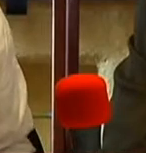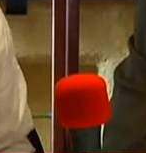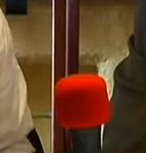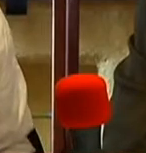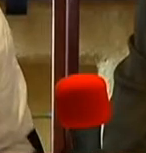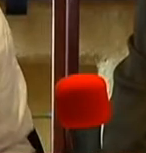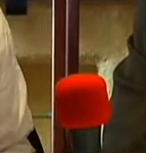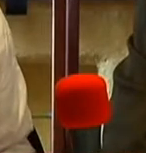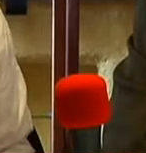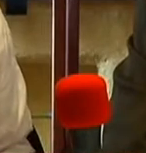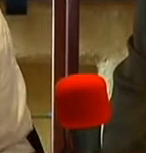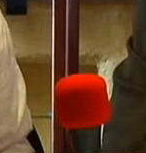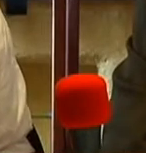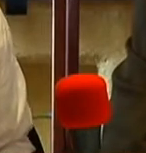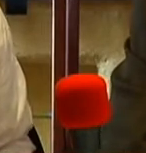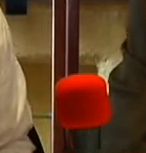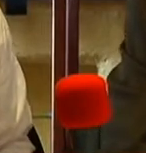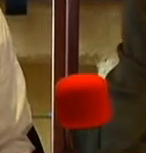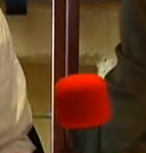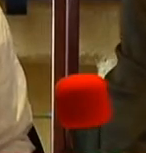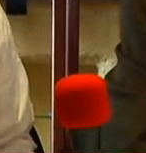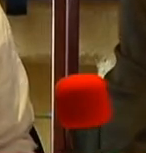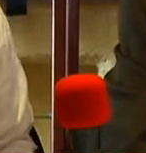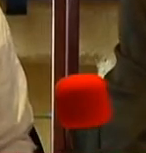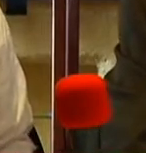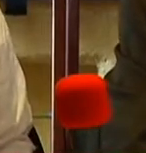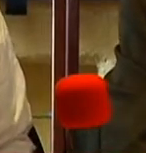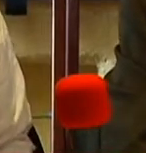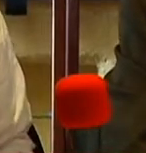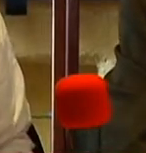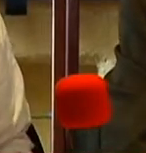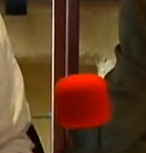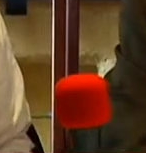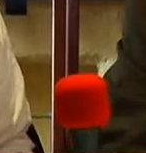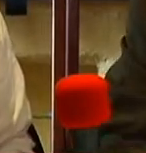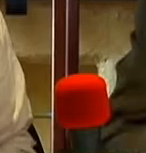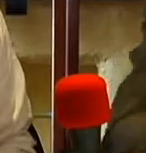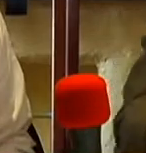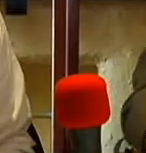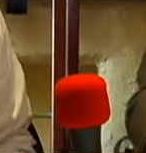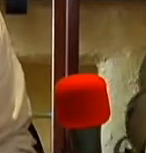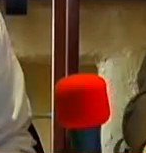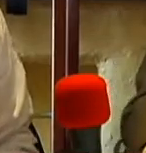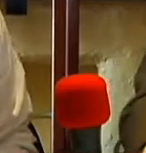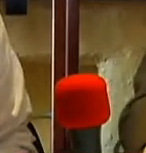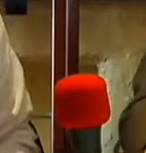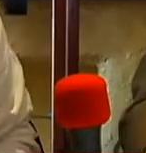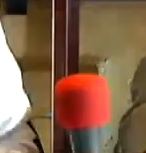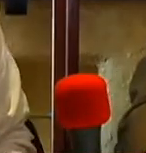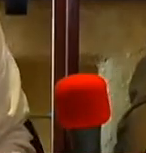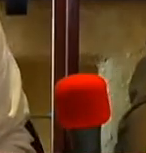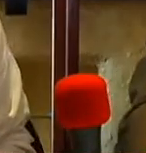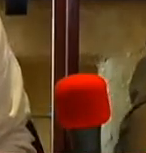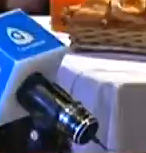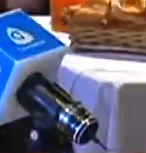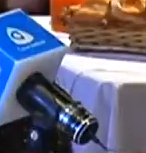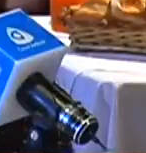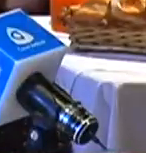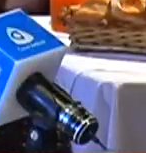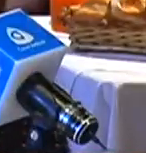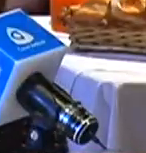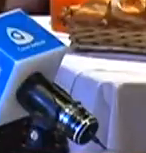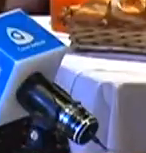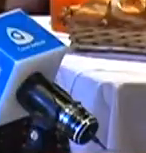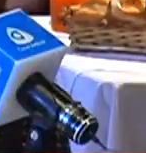frente a nosotros, pero que de repente no tenemos la sensibilidad para valorarla o de repente nos es indiferente.